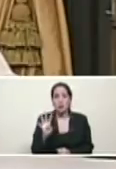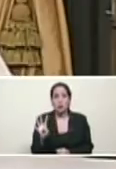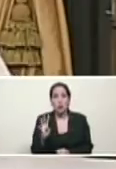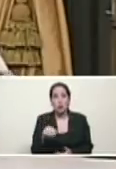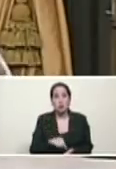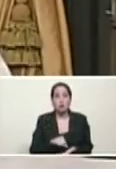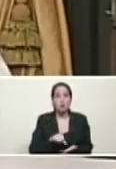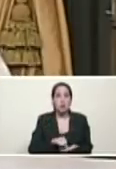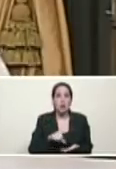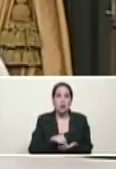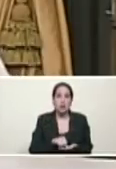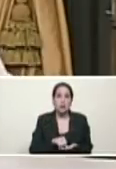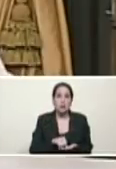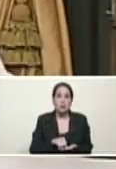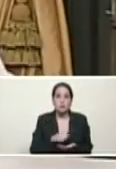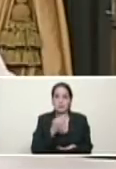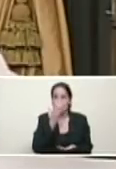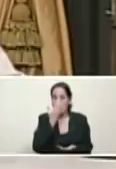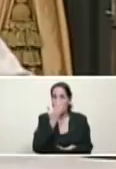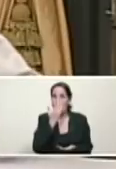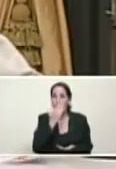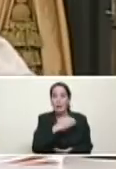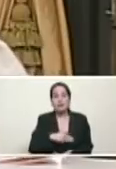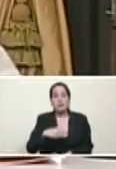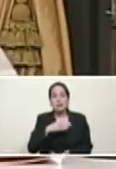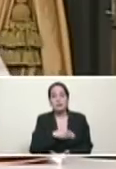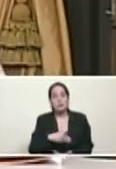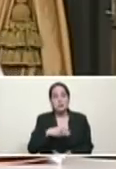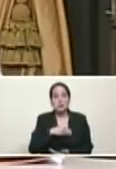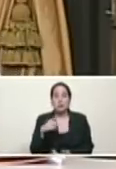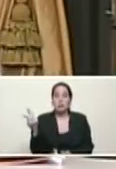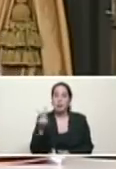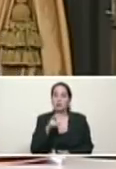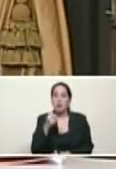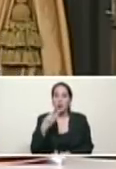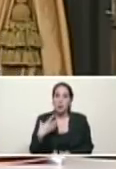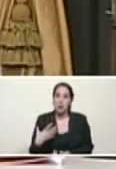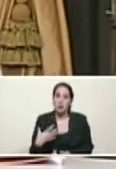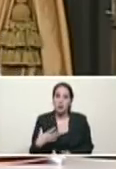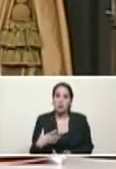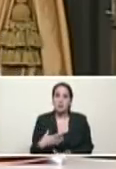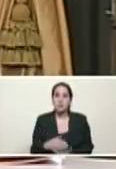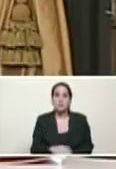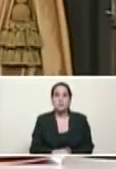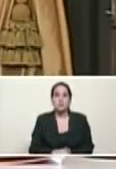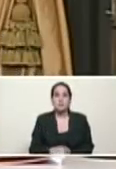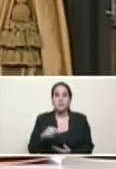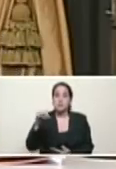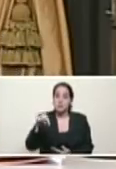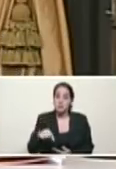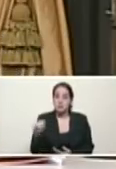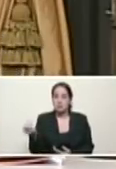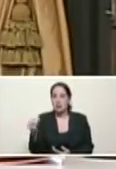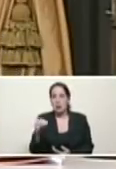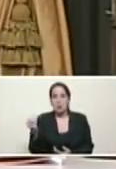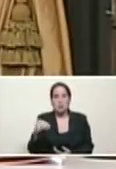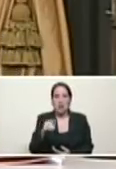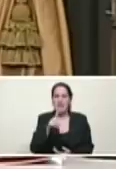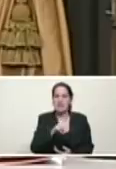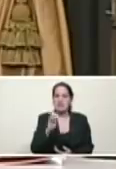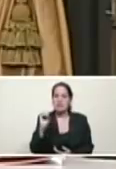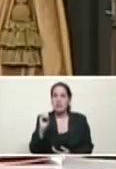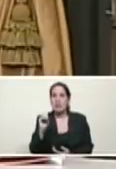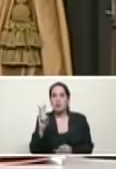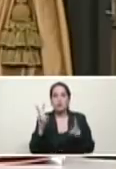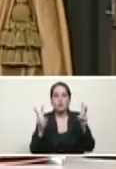ciudades de la misión Venezuela Bella. Hoy quiero incorporar 10 nuevas